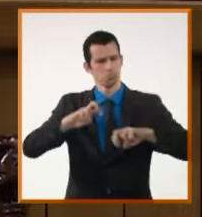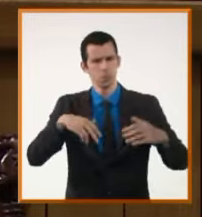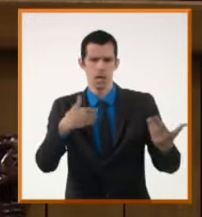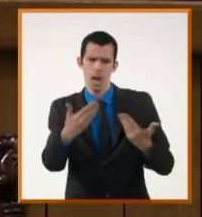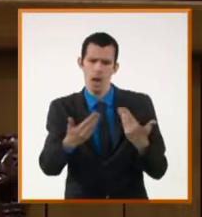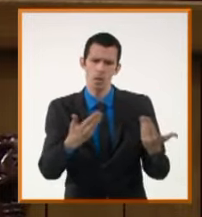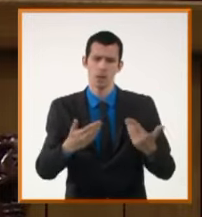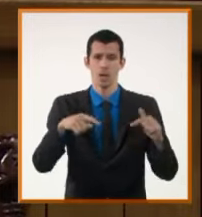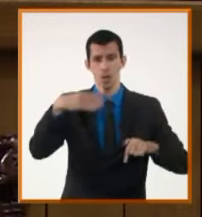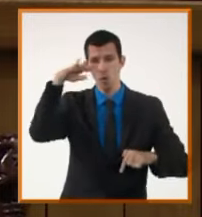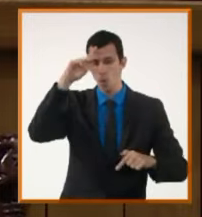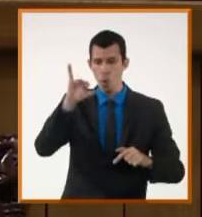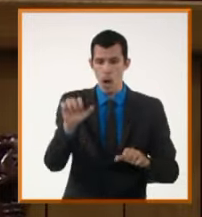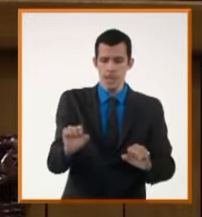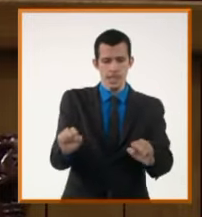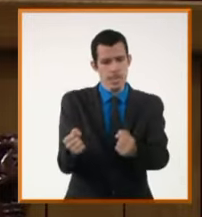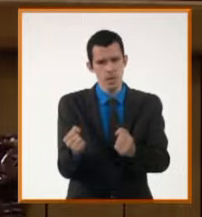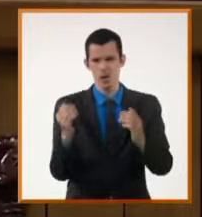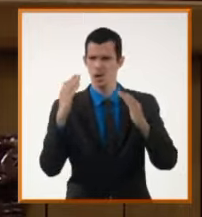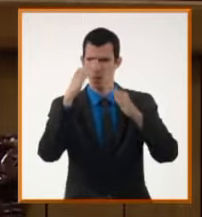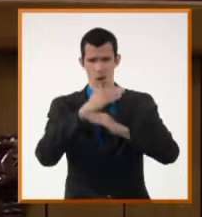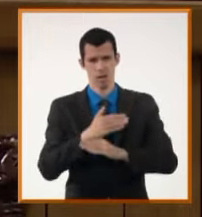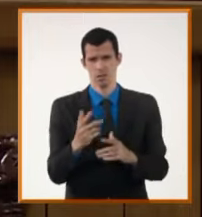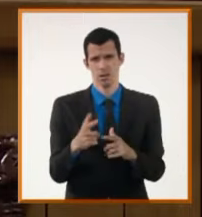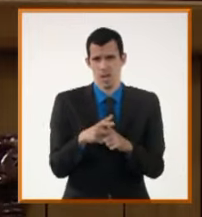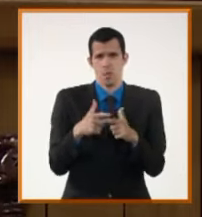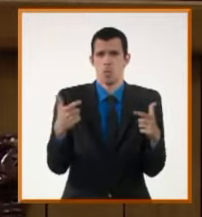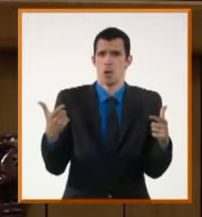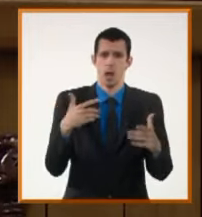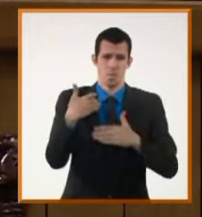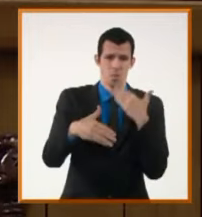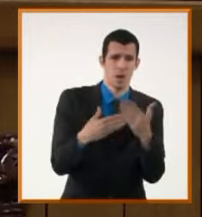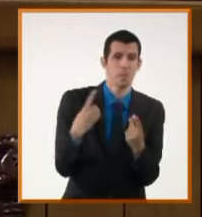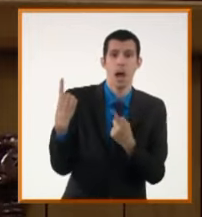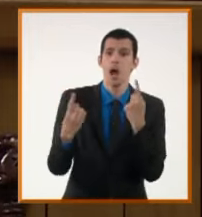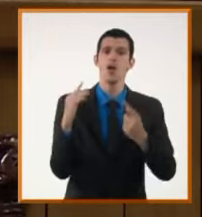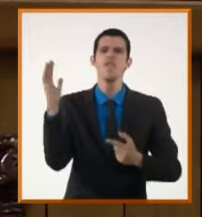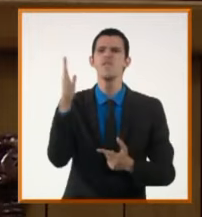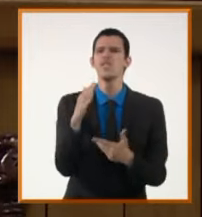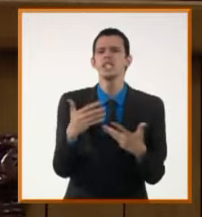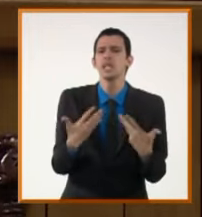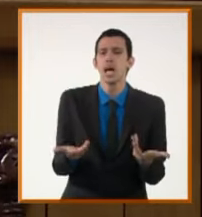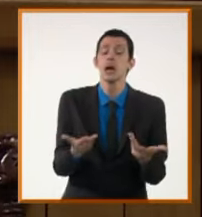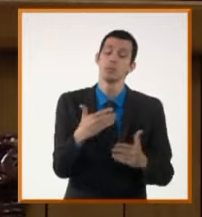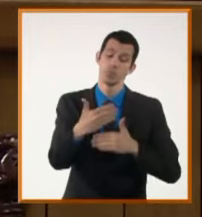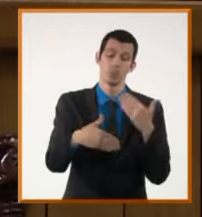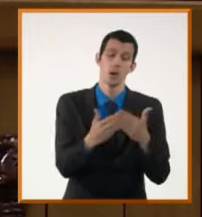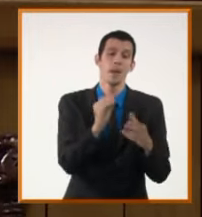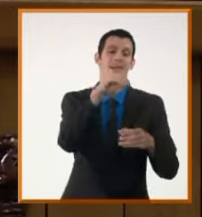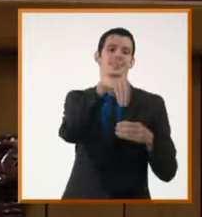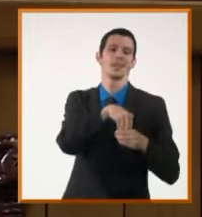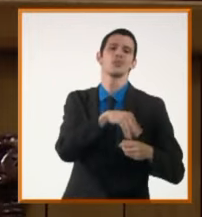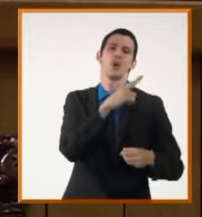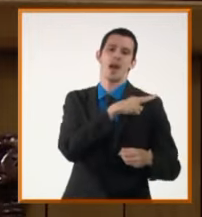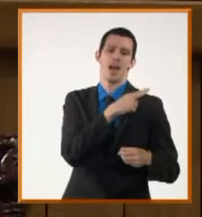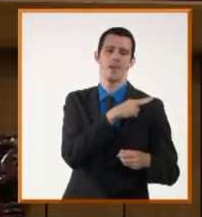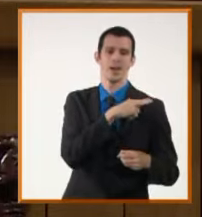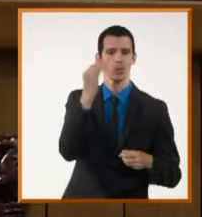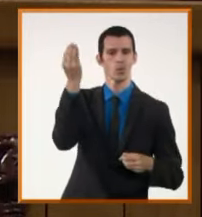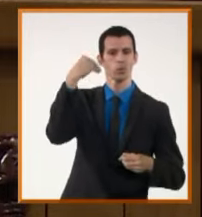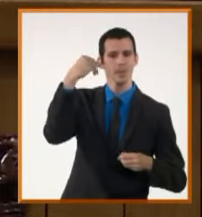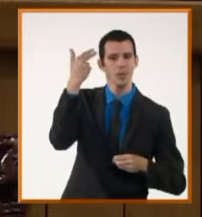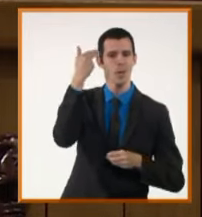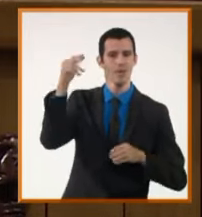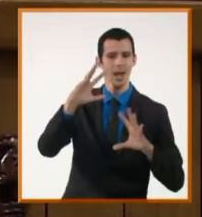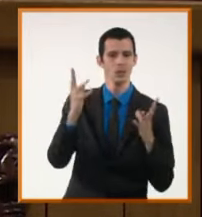tanto, hay que reconocer que la mayoría de las distorsiones parten de una debilidad en los funcionarios que tenían su encomienda